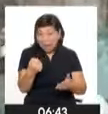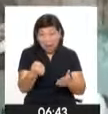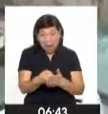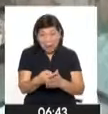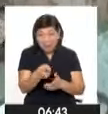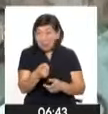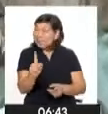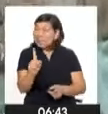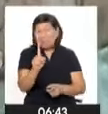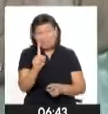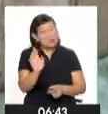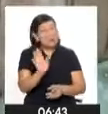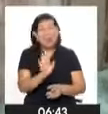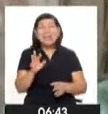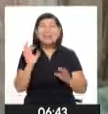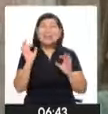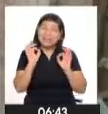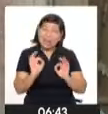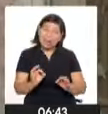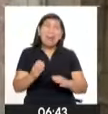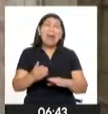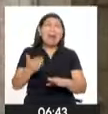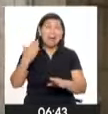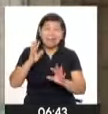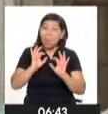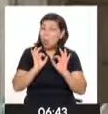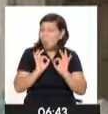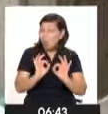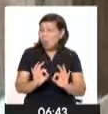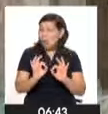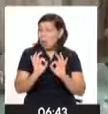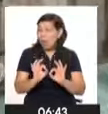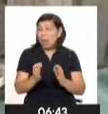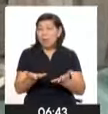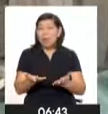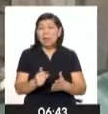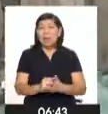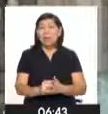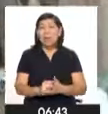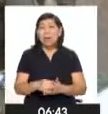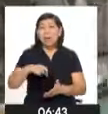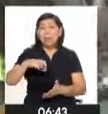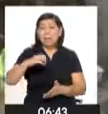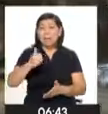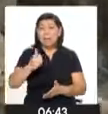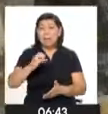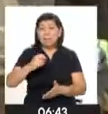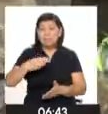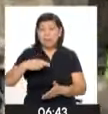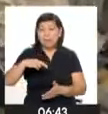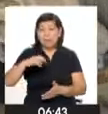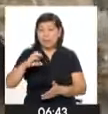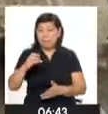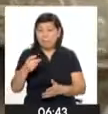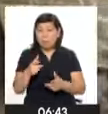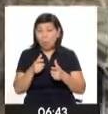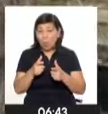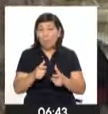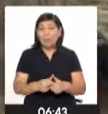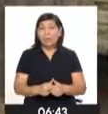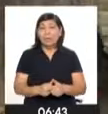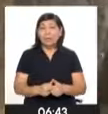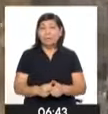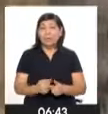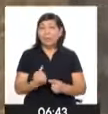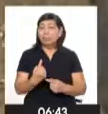accidente registrado en este lugar. Y efectivamente, efectivos de la Comisaría de Urbanización Pachacamac se encuentran aquí resguardando la zona, y